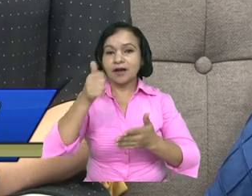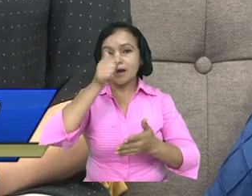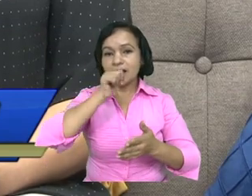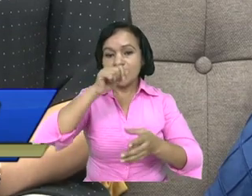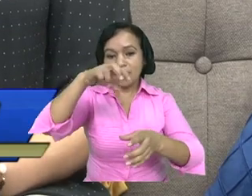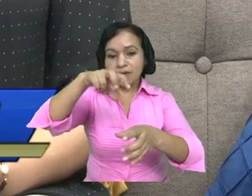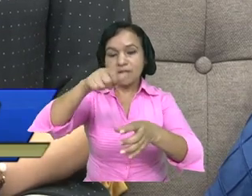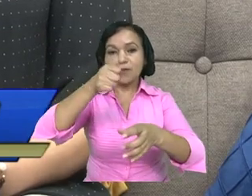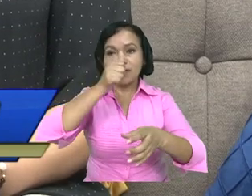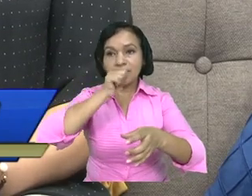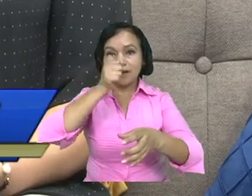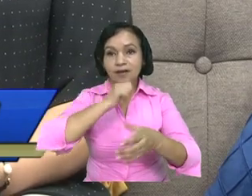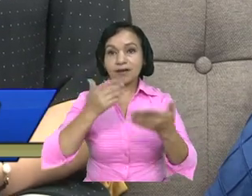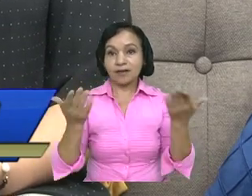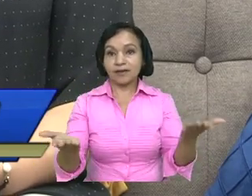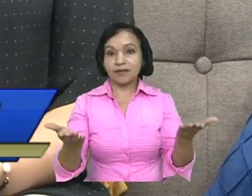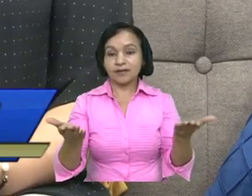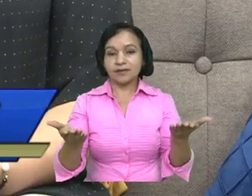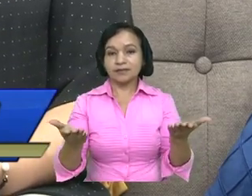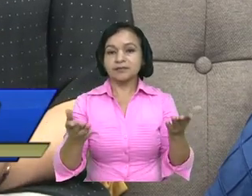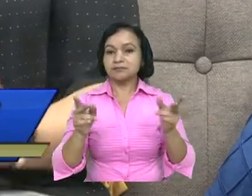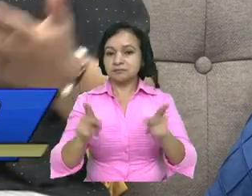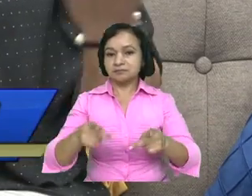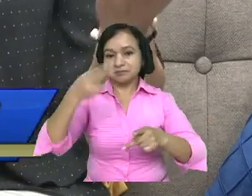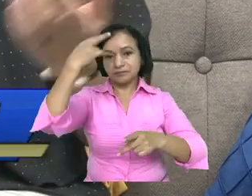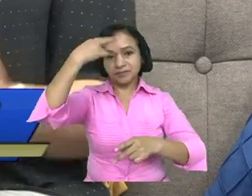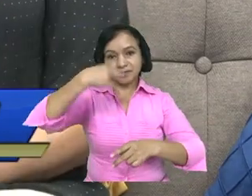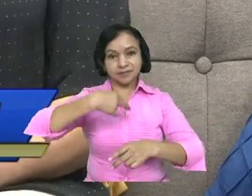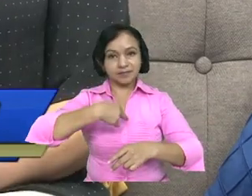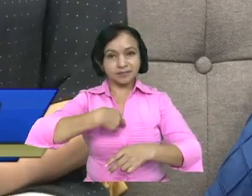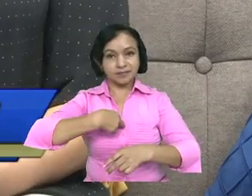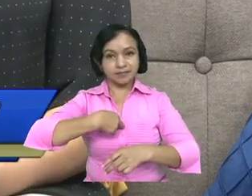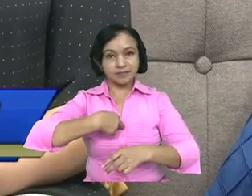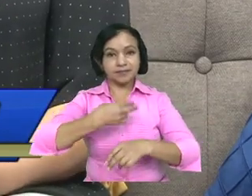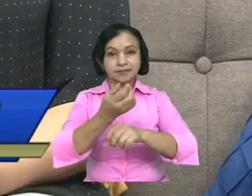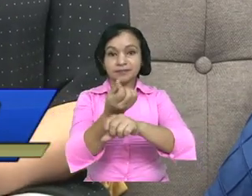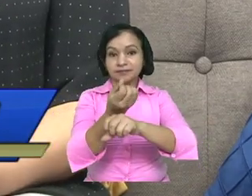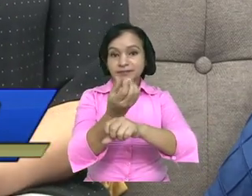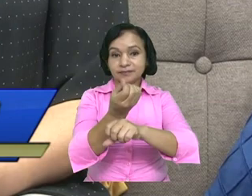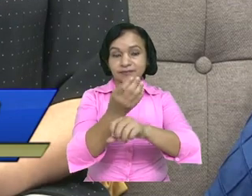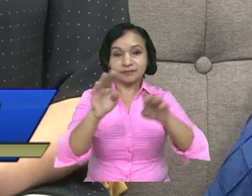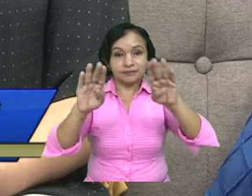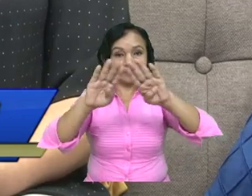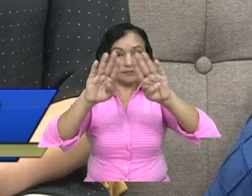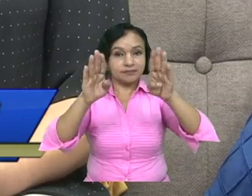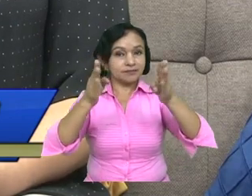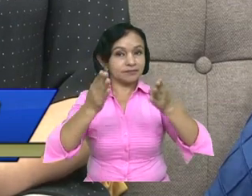líquido. Entonces tenemos también autoridades locales, pues miramos a una alcaldesa que está